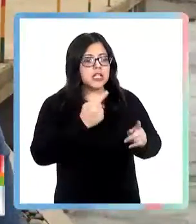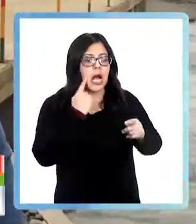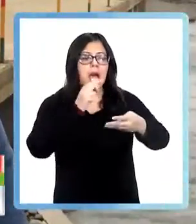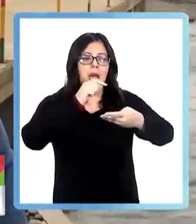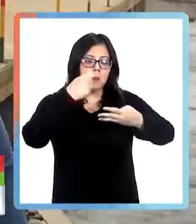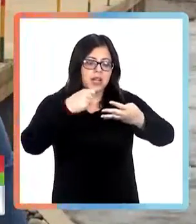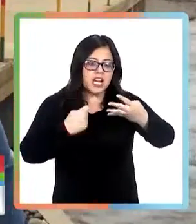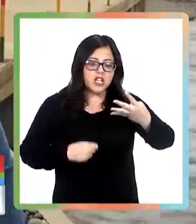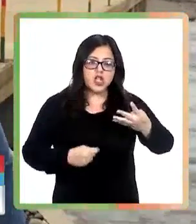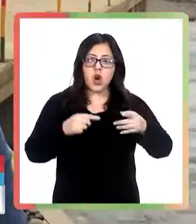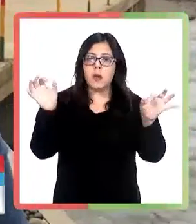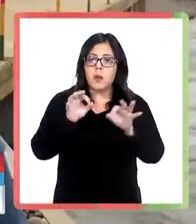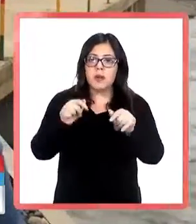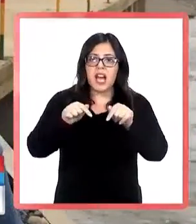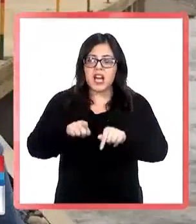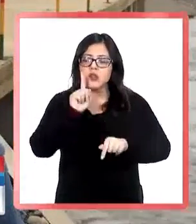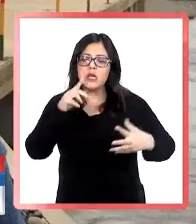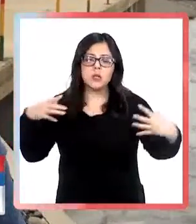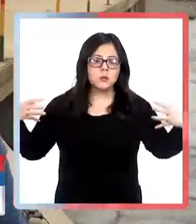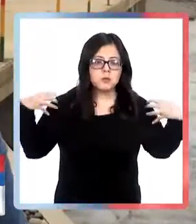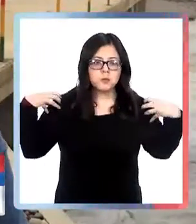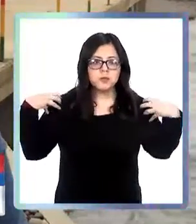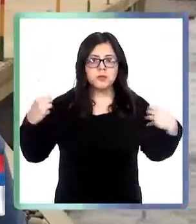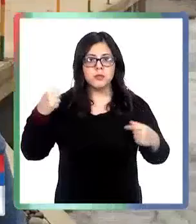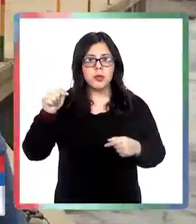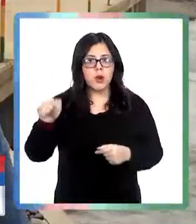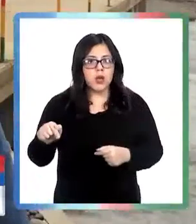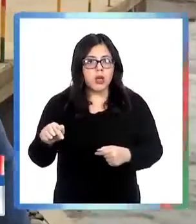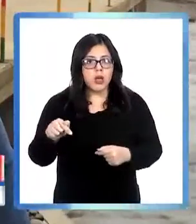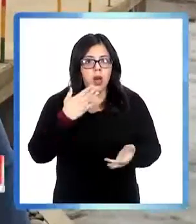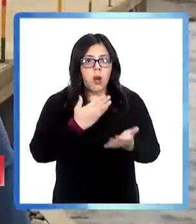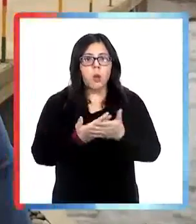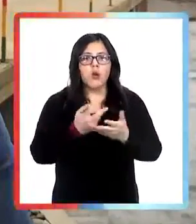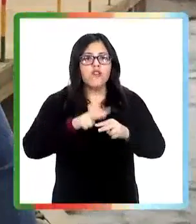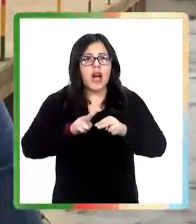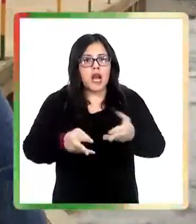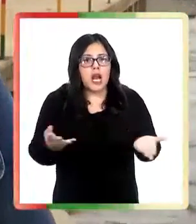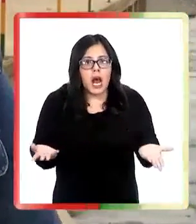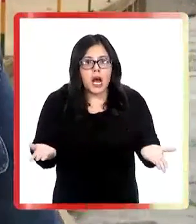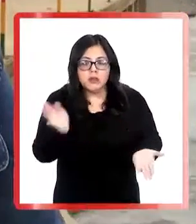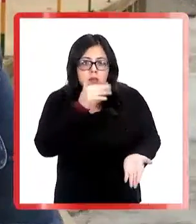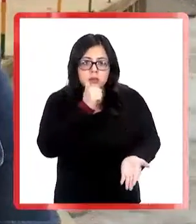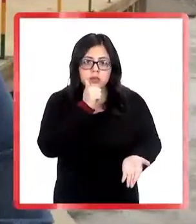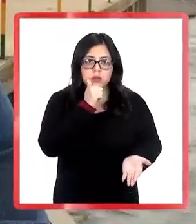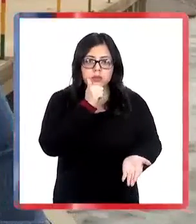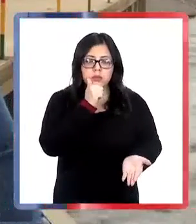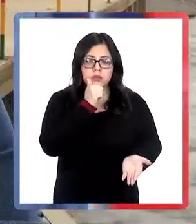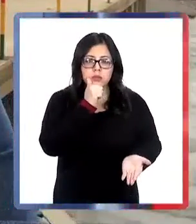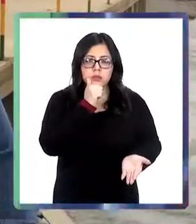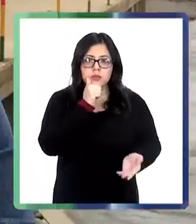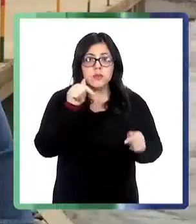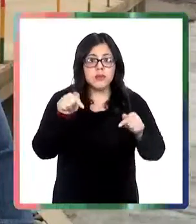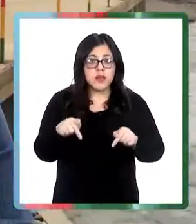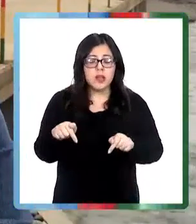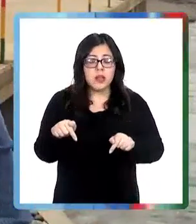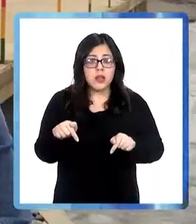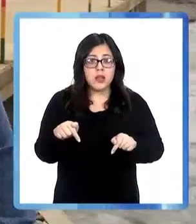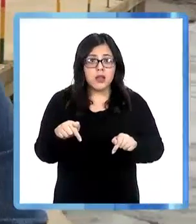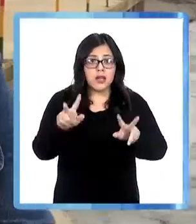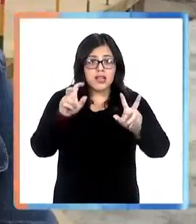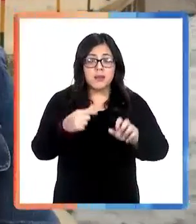estudio, vamos a aclarar esto, quién tiene responsabilidades, pero no dicen cuándo vamos a empezar a arreglar. Ni siquiera hacen efectiva